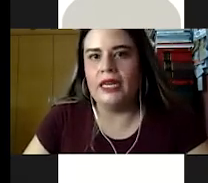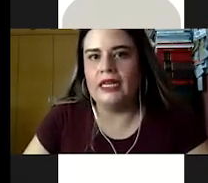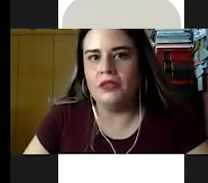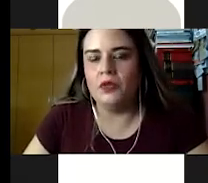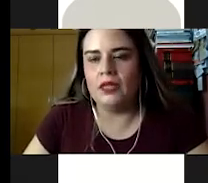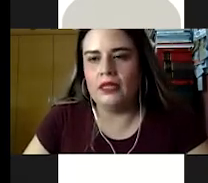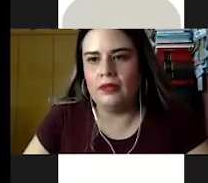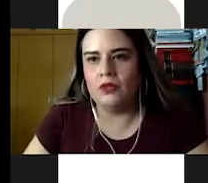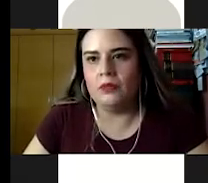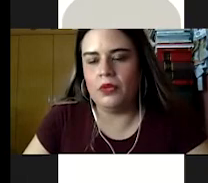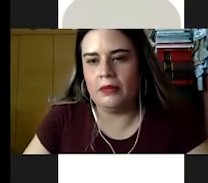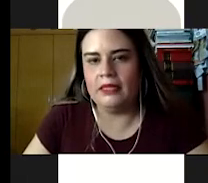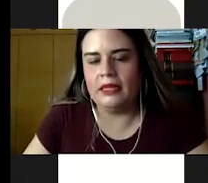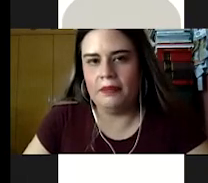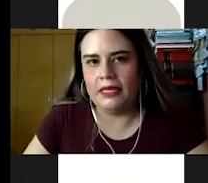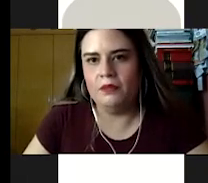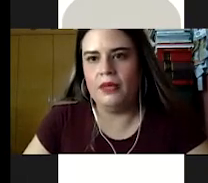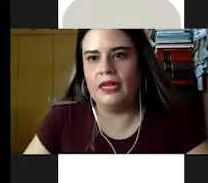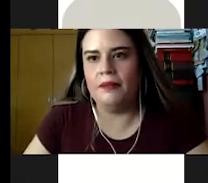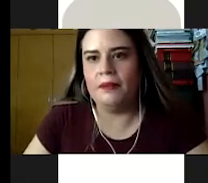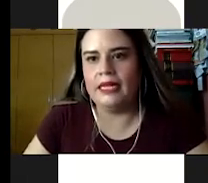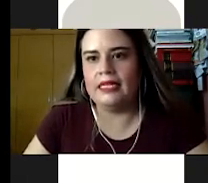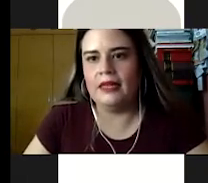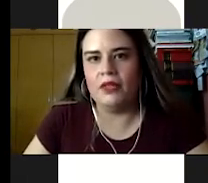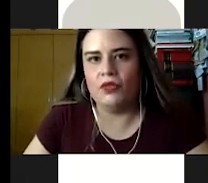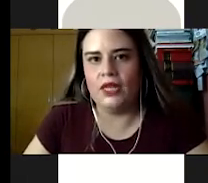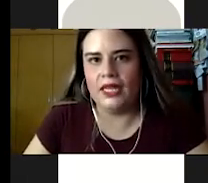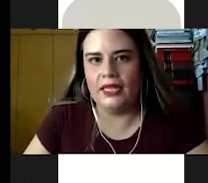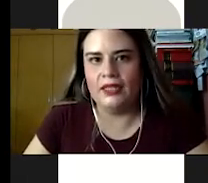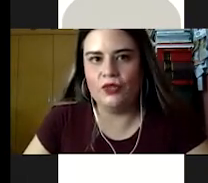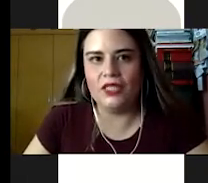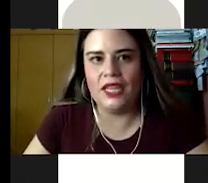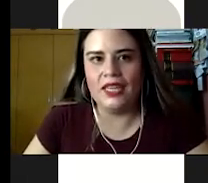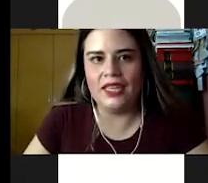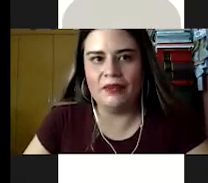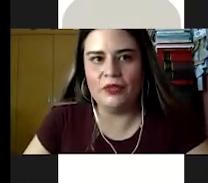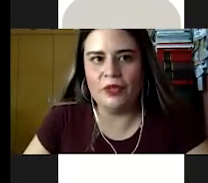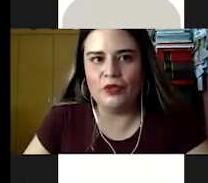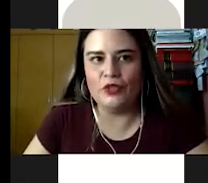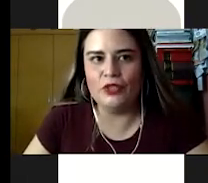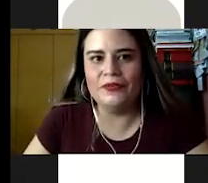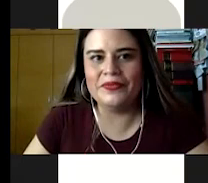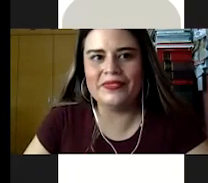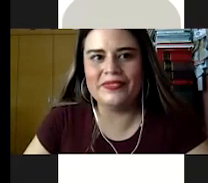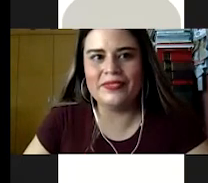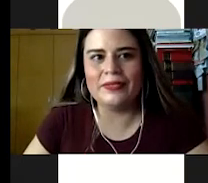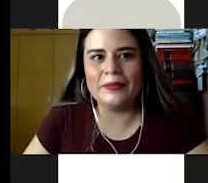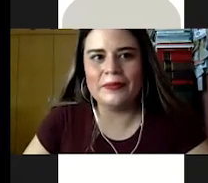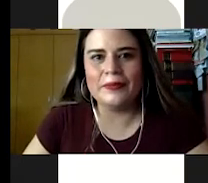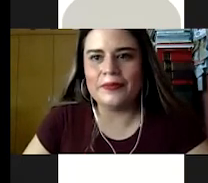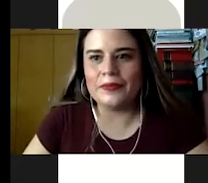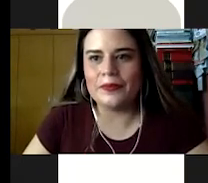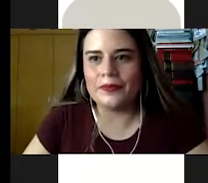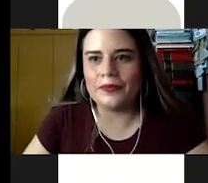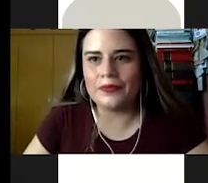los mecanismos que tenemos disponibles en el país para el seguimiento de la agenda. No sé si alguien quiere abrir su micrófono.